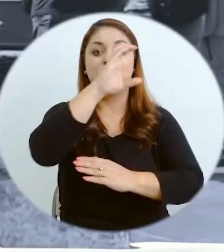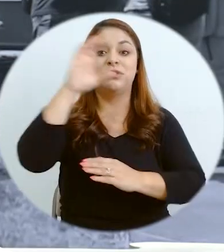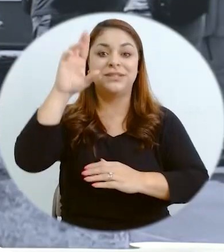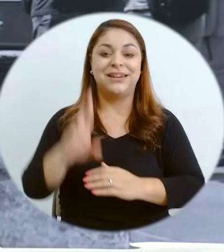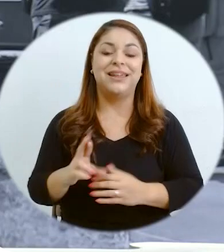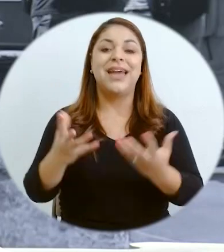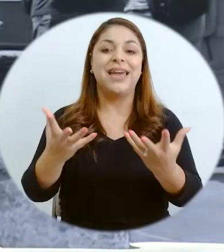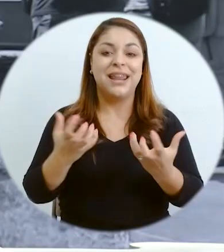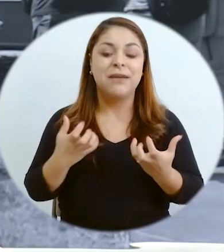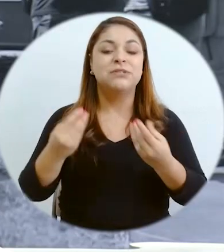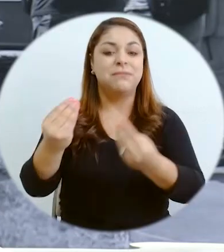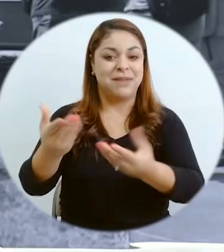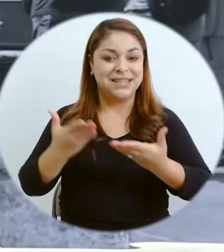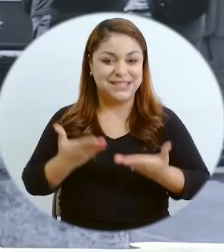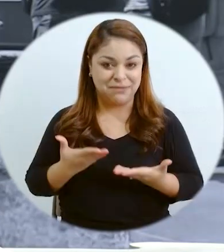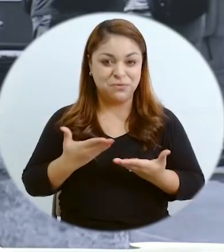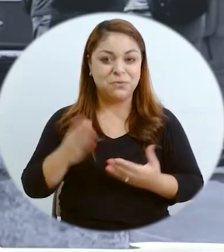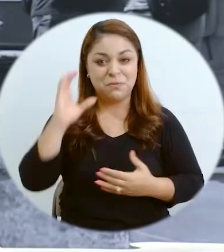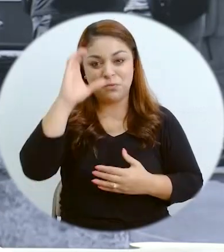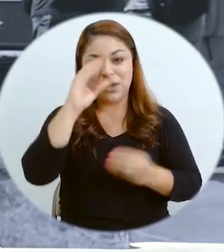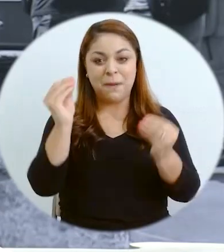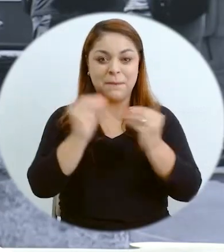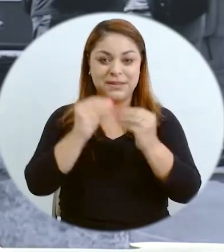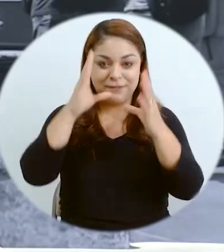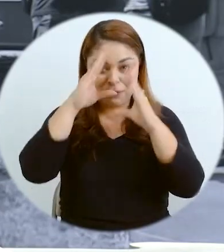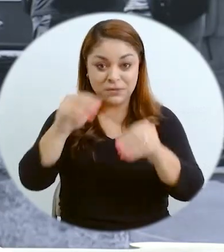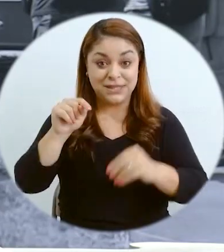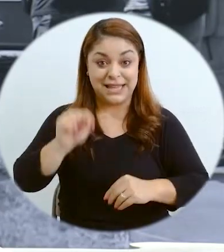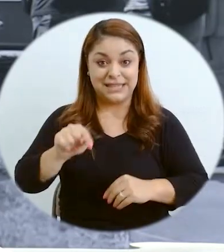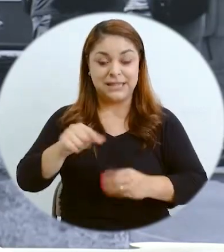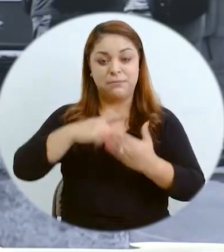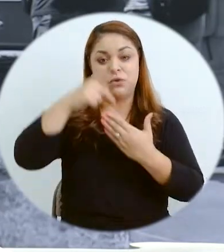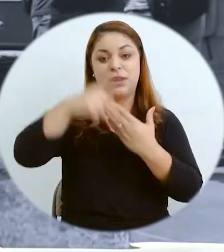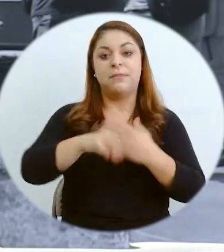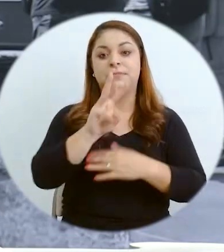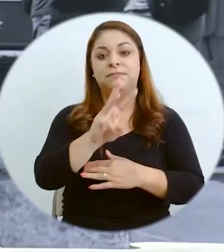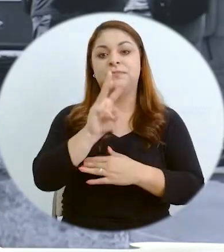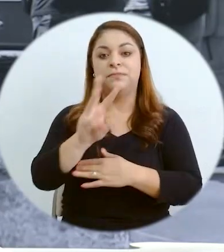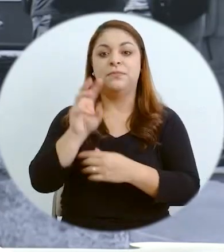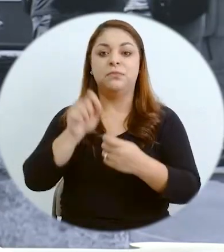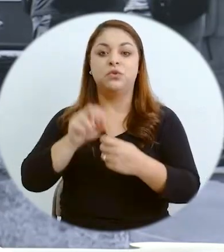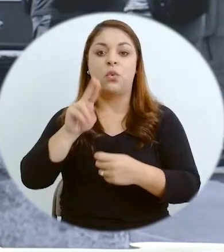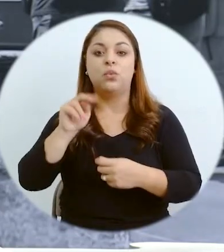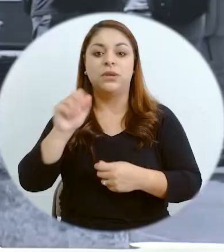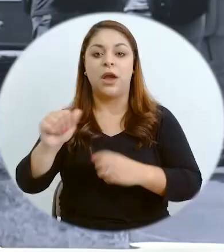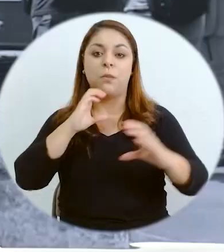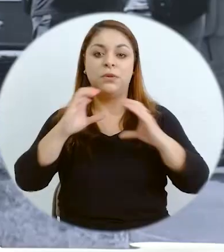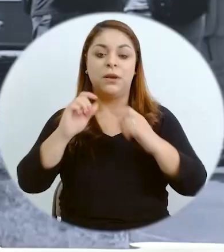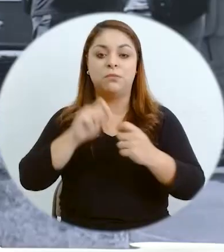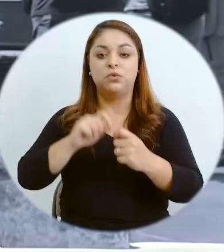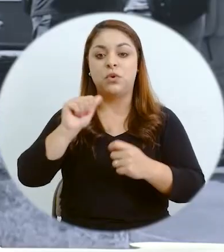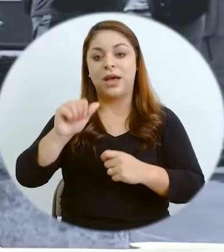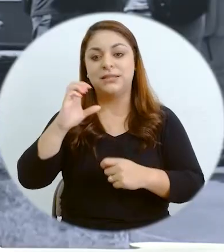Costa Rica que queremos y que nos merecemos. Busca más información sobre este programa en